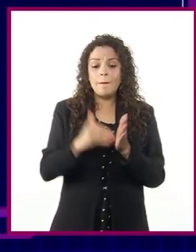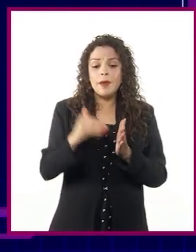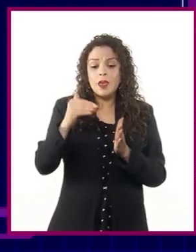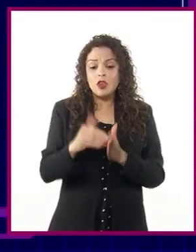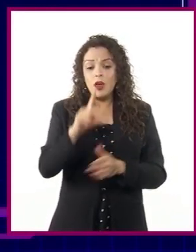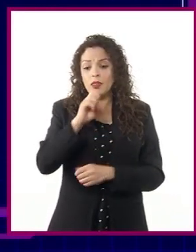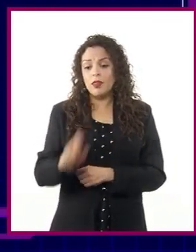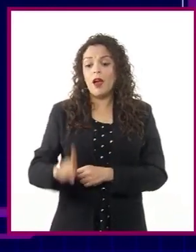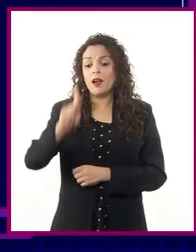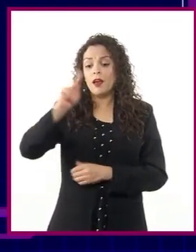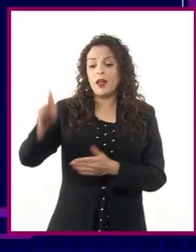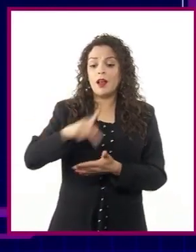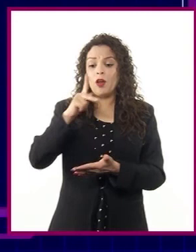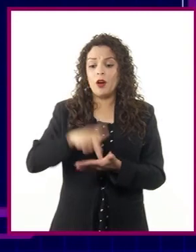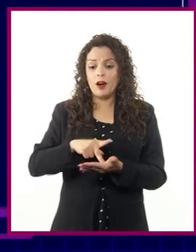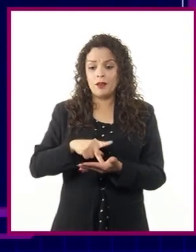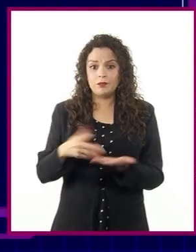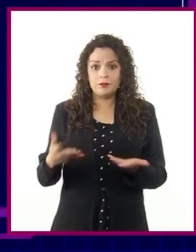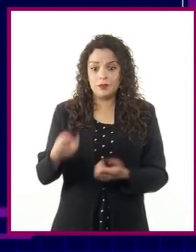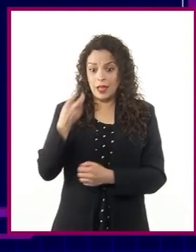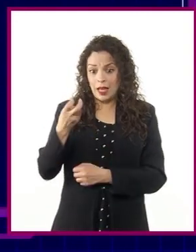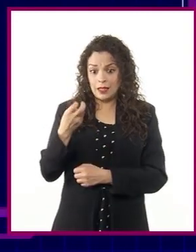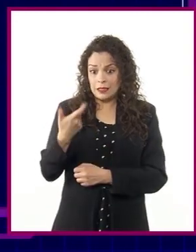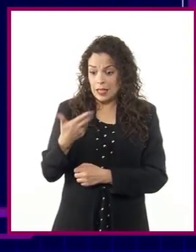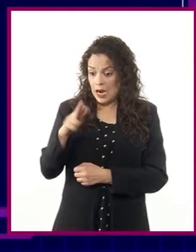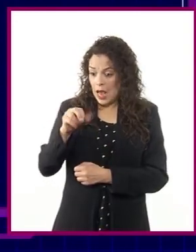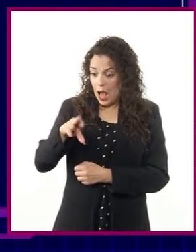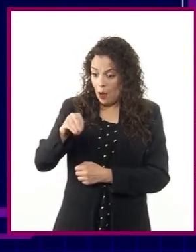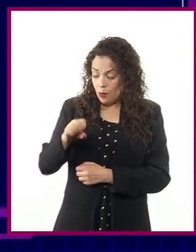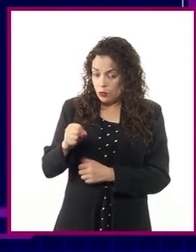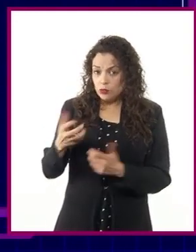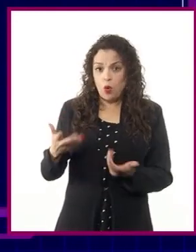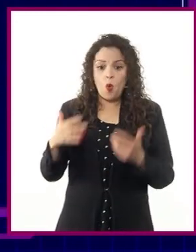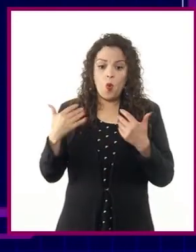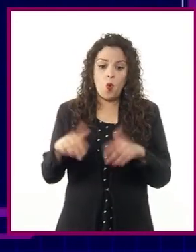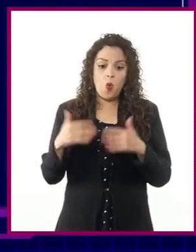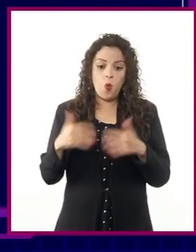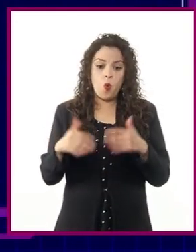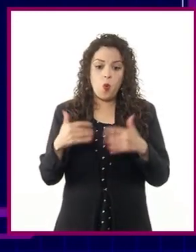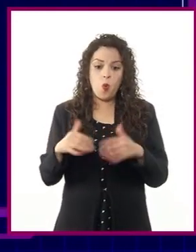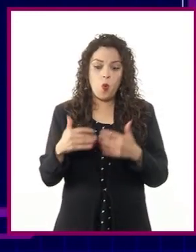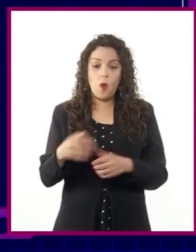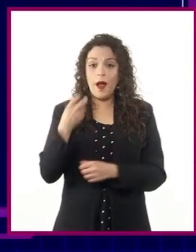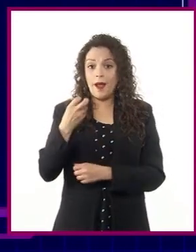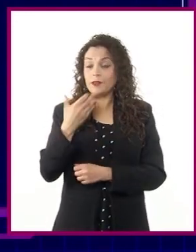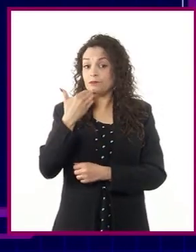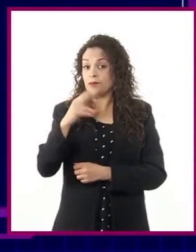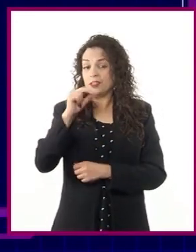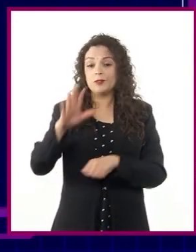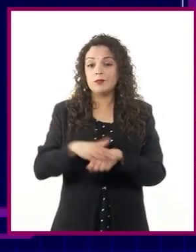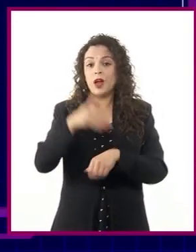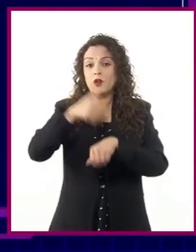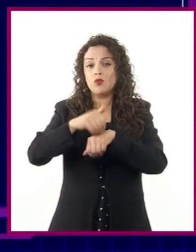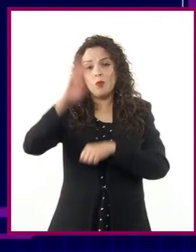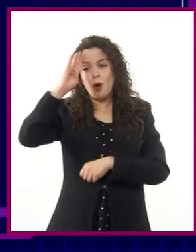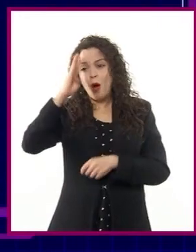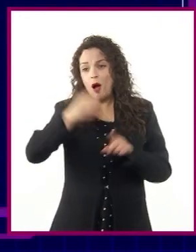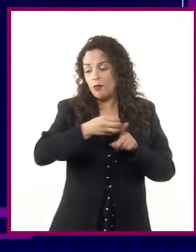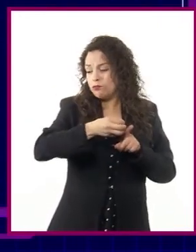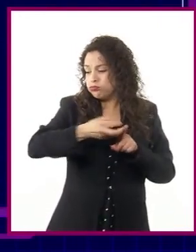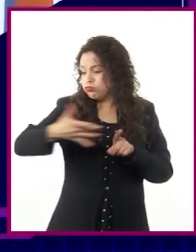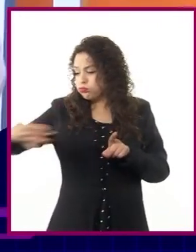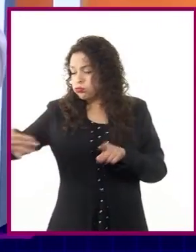cantidad se da en gramos, aunque sea igual. No es conveniente porque sería una cantidad con muchas